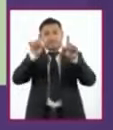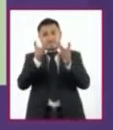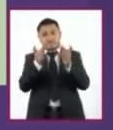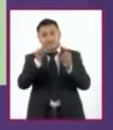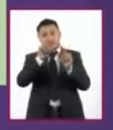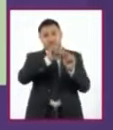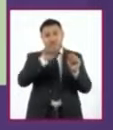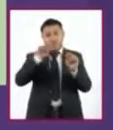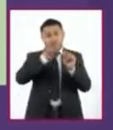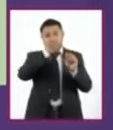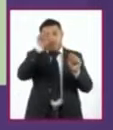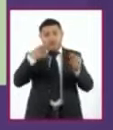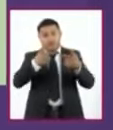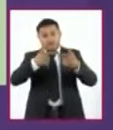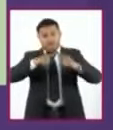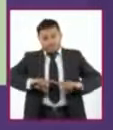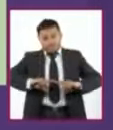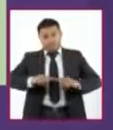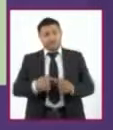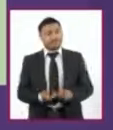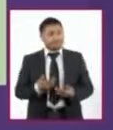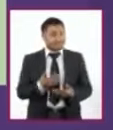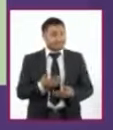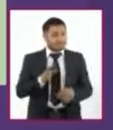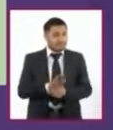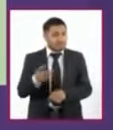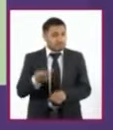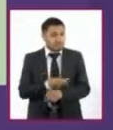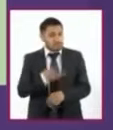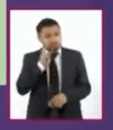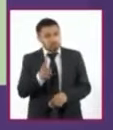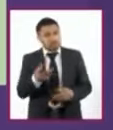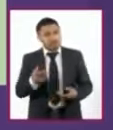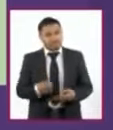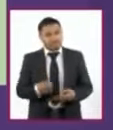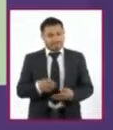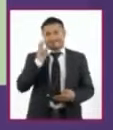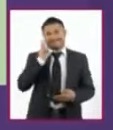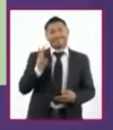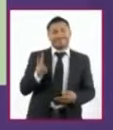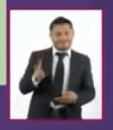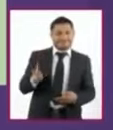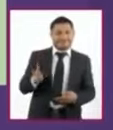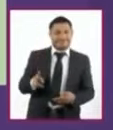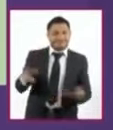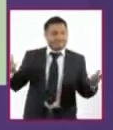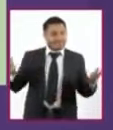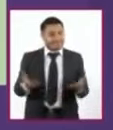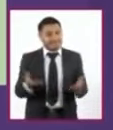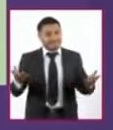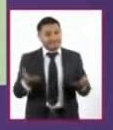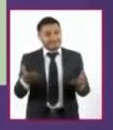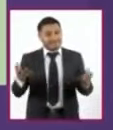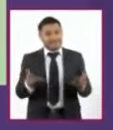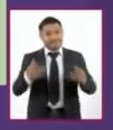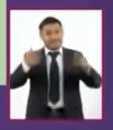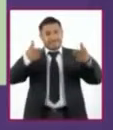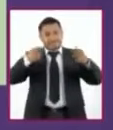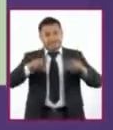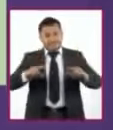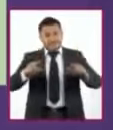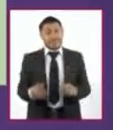¿Qué crees que ocurra? Averigüémoslo. Como pudieron darse cuenta, al realizar el reflejo y